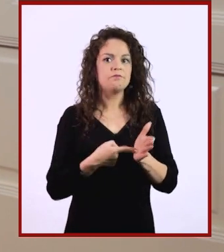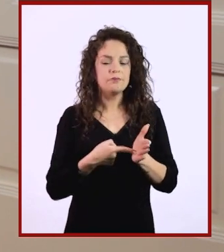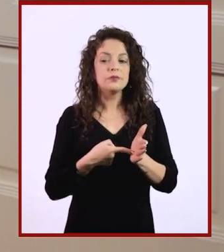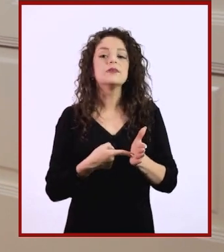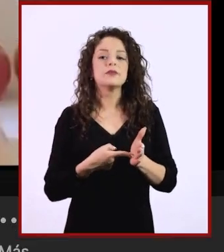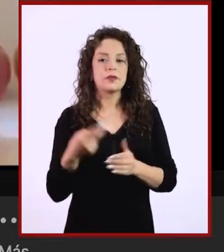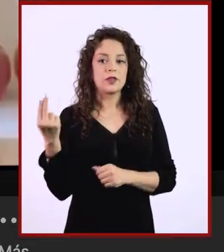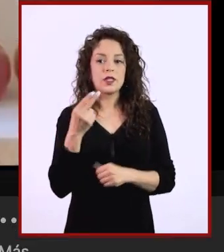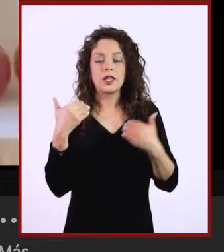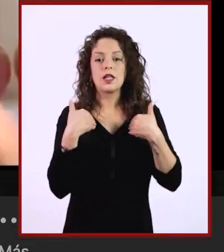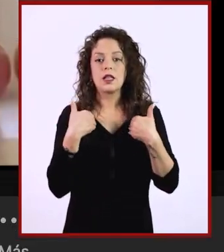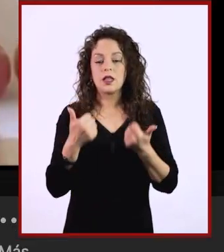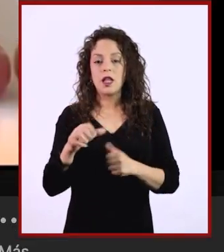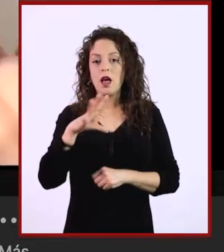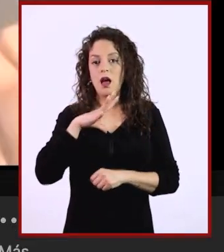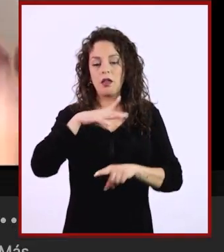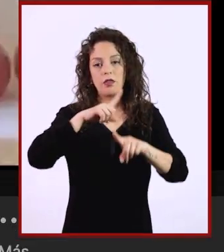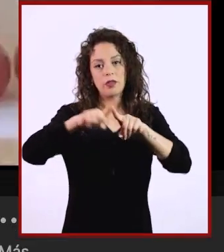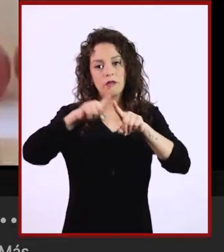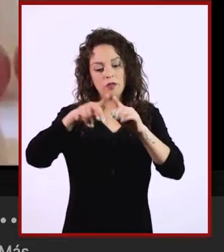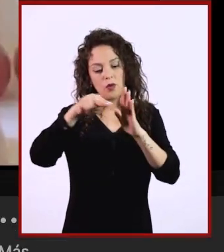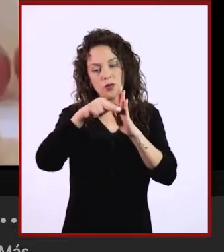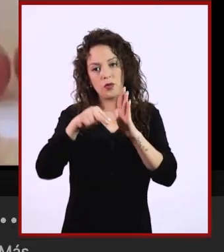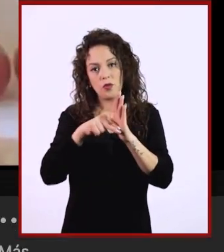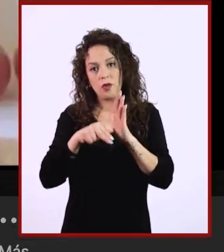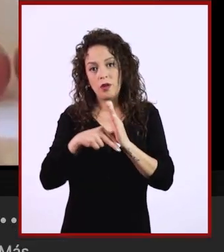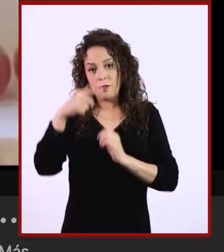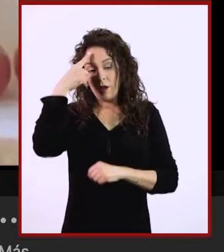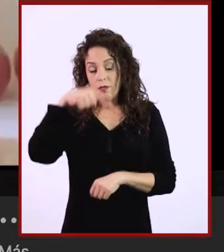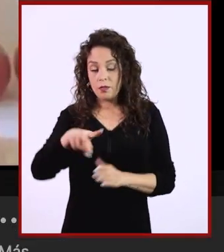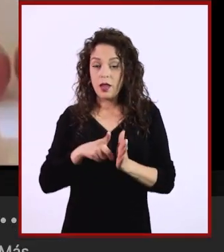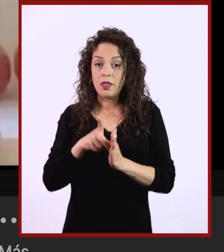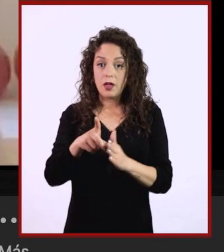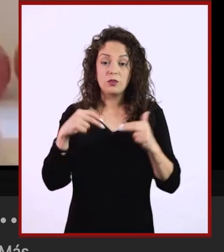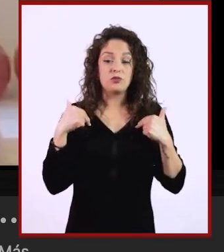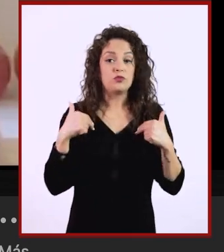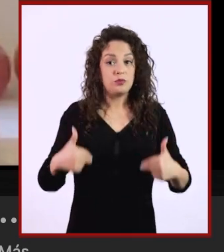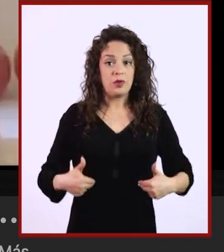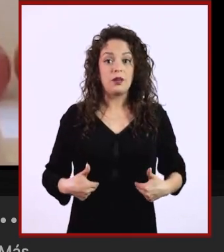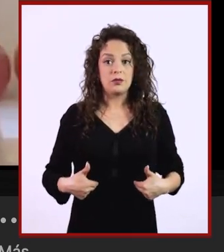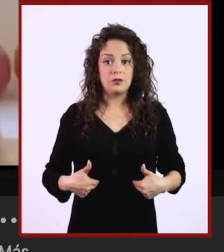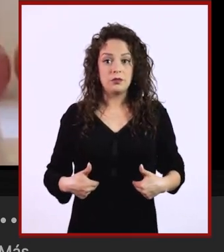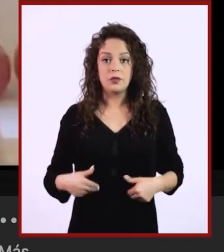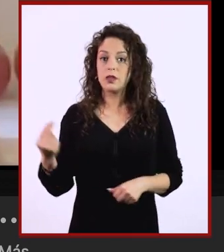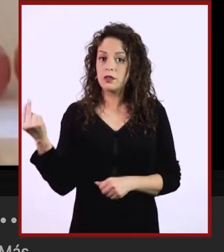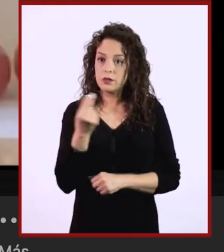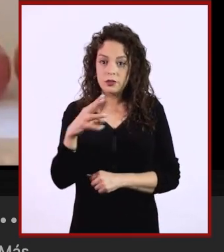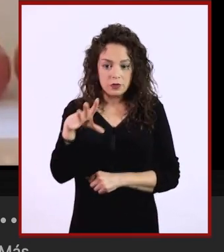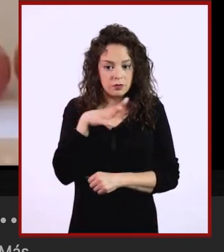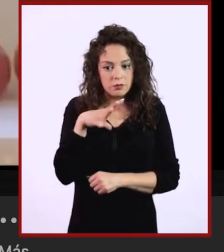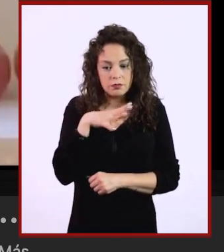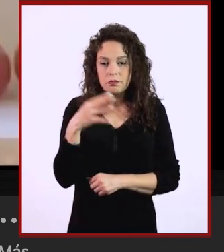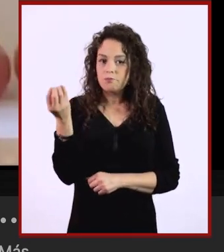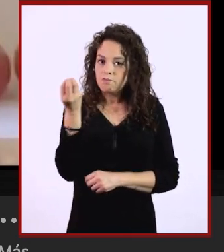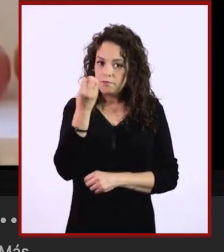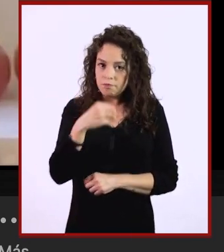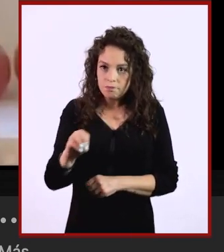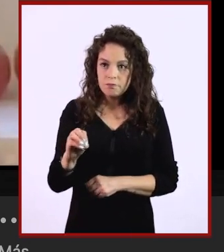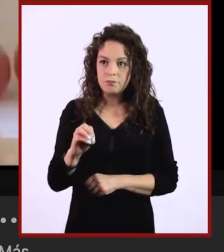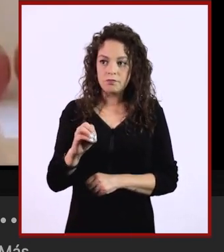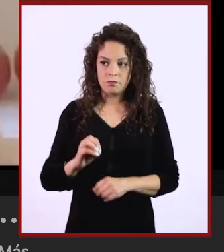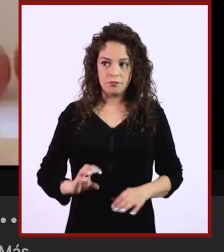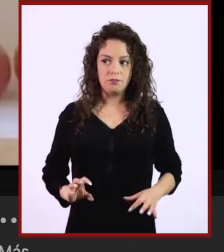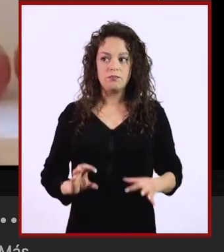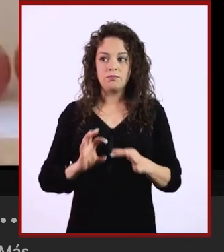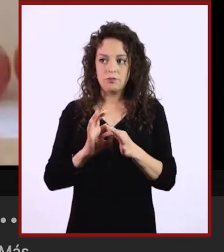conscientes de todos los marcos normativos de derechos humanos a los que, con los que tenemos que tener esta relación,